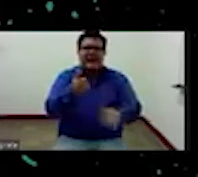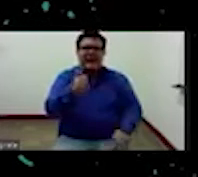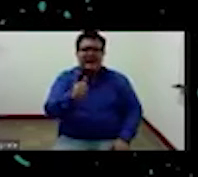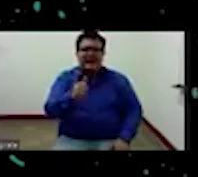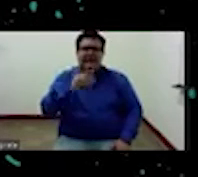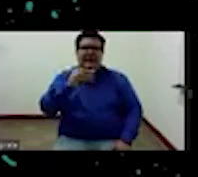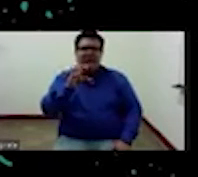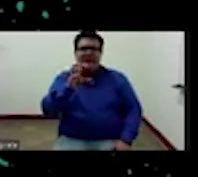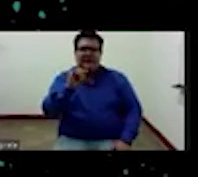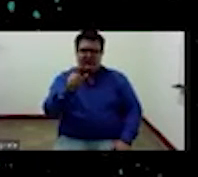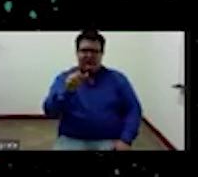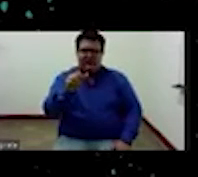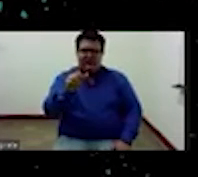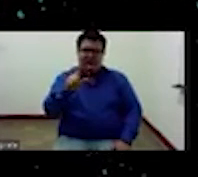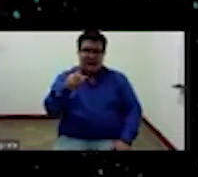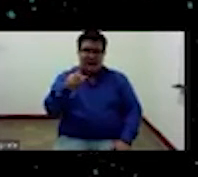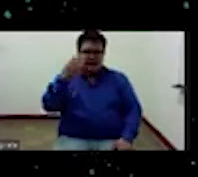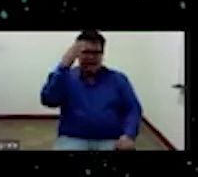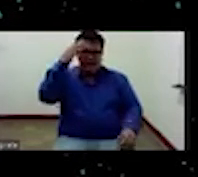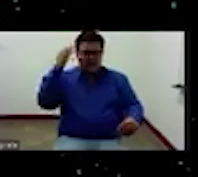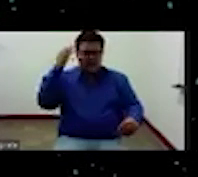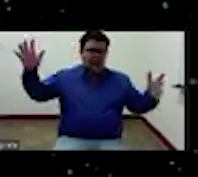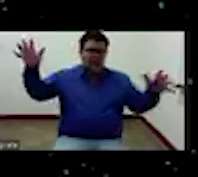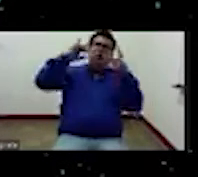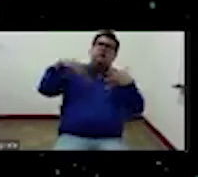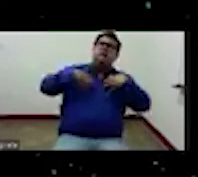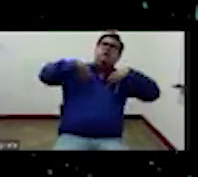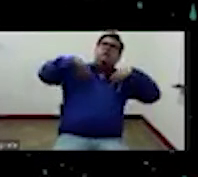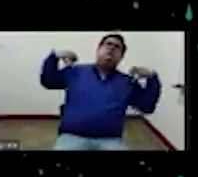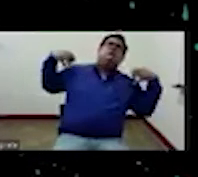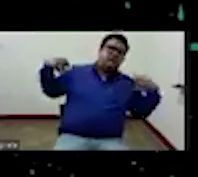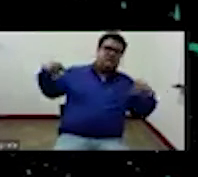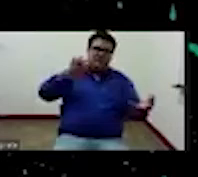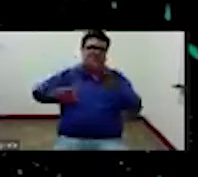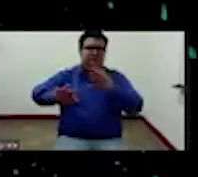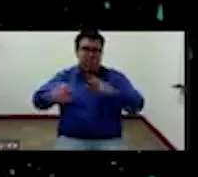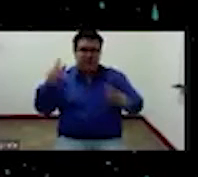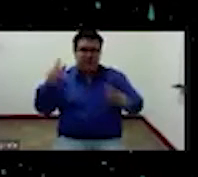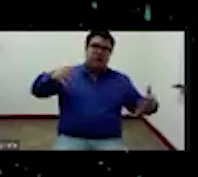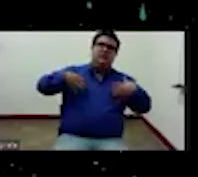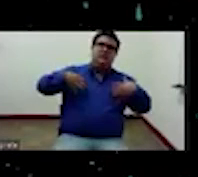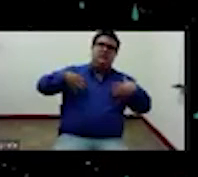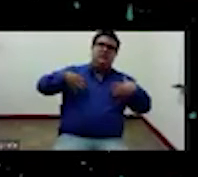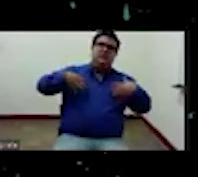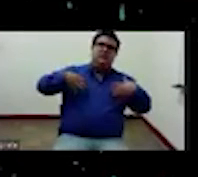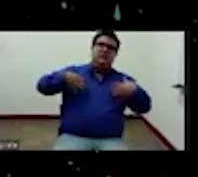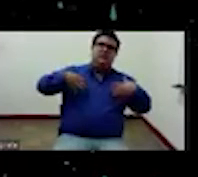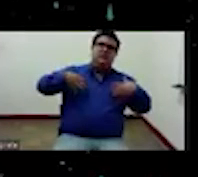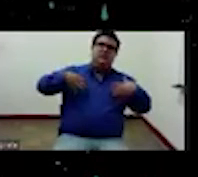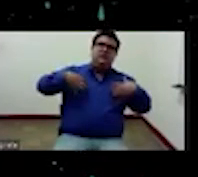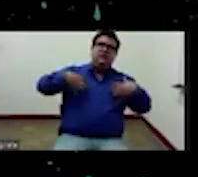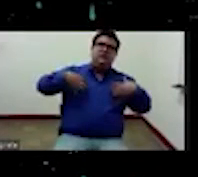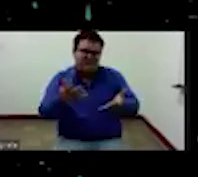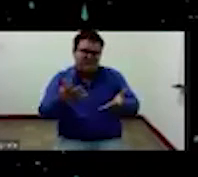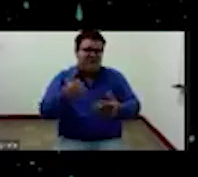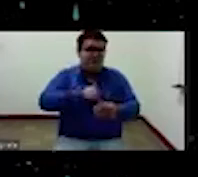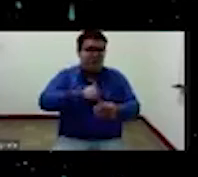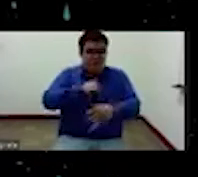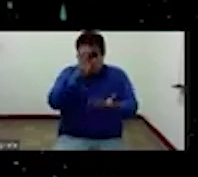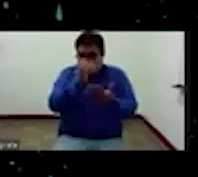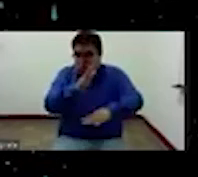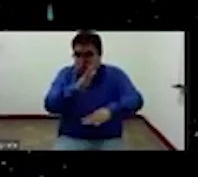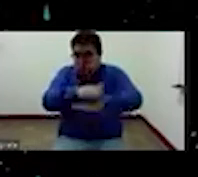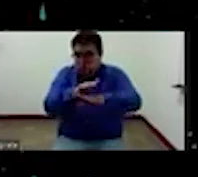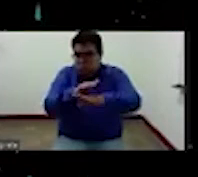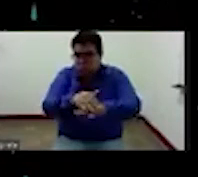afectara intempestivamente al transeúnte de la ciudad. Quería hacer un pequeño comentario sobre la instalación en